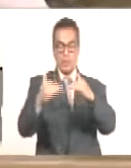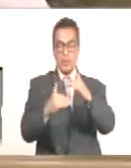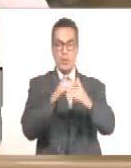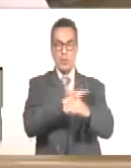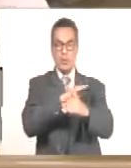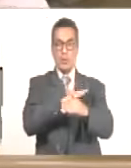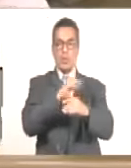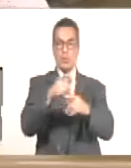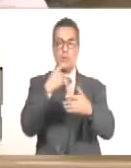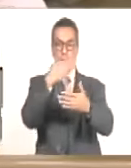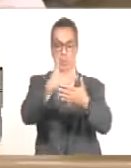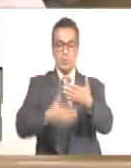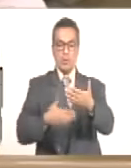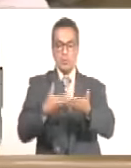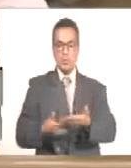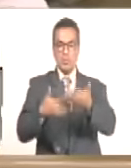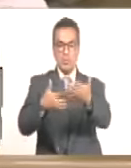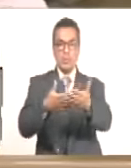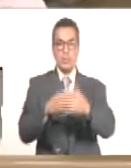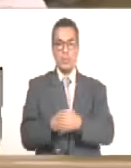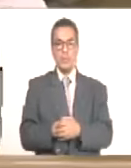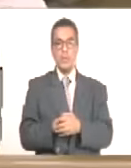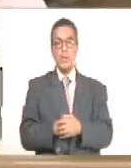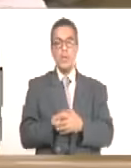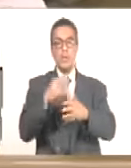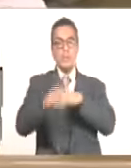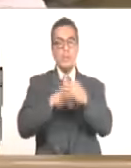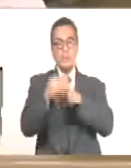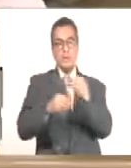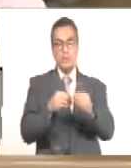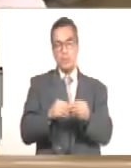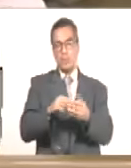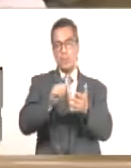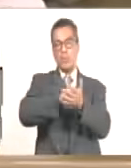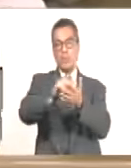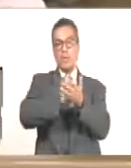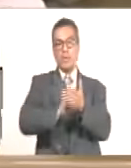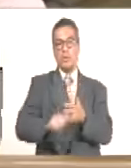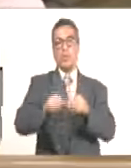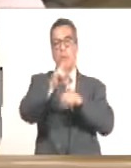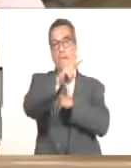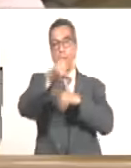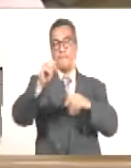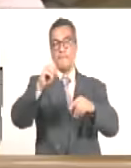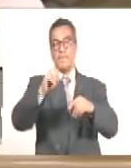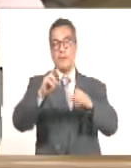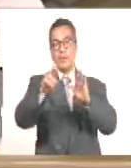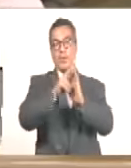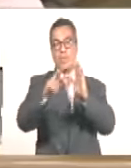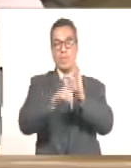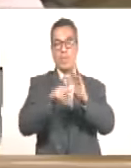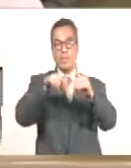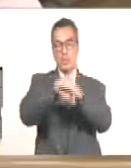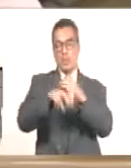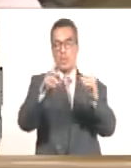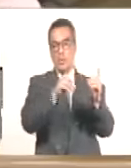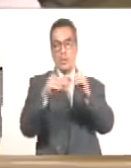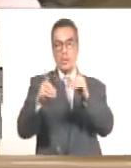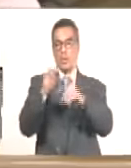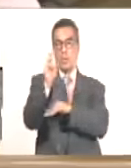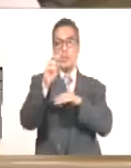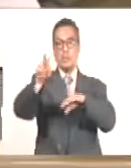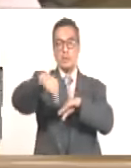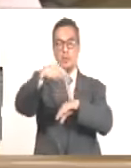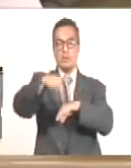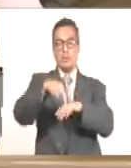suplentes indicados en lista anexa. De conformidad con lo establecido en el artículo 20 del Reglamento Interior y de Debates de la